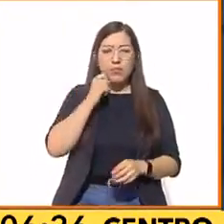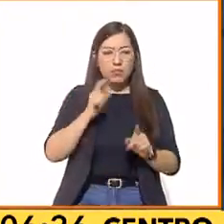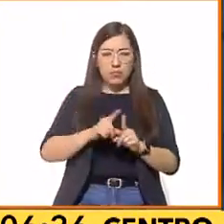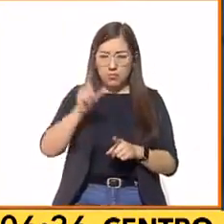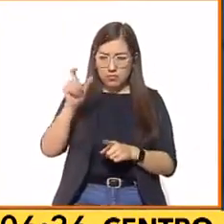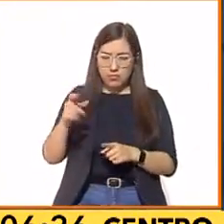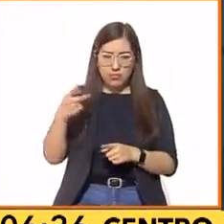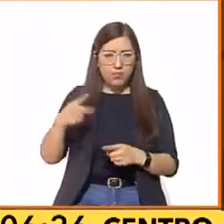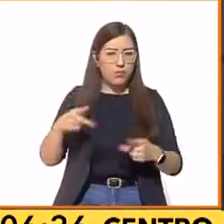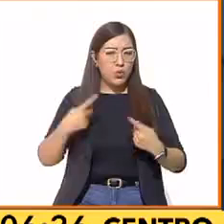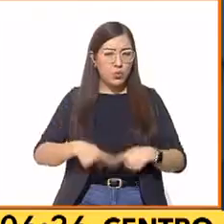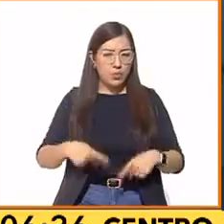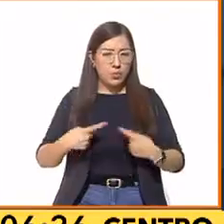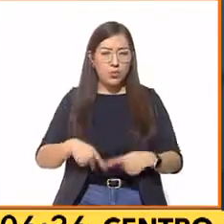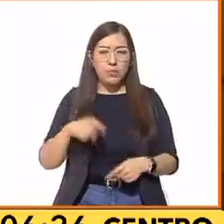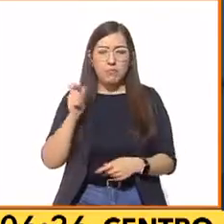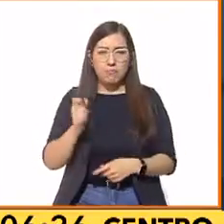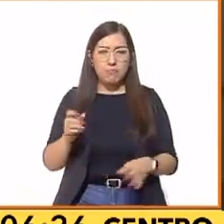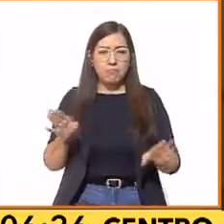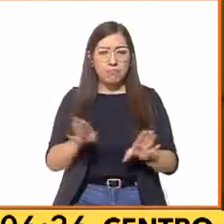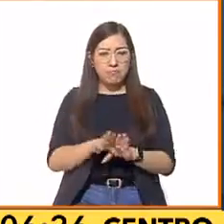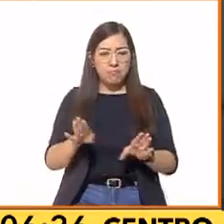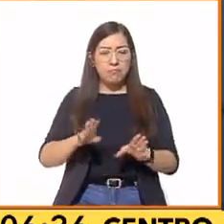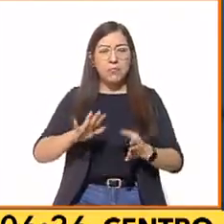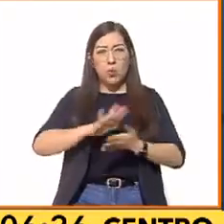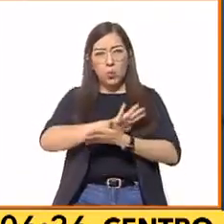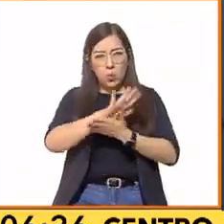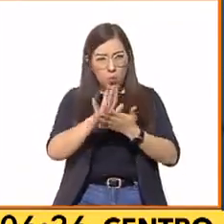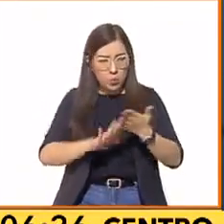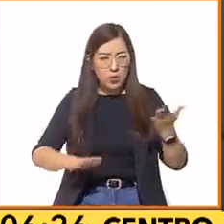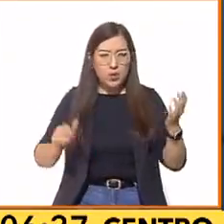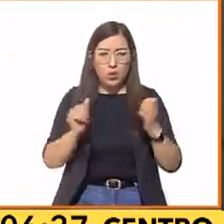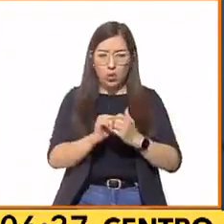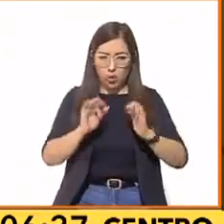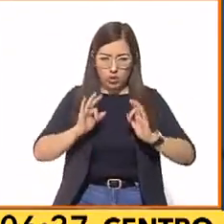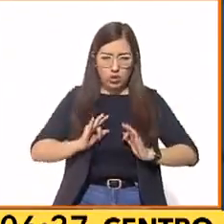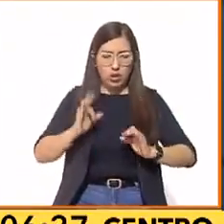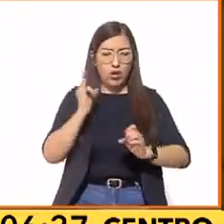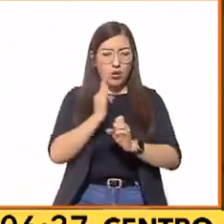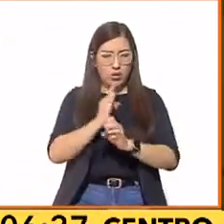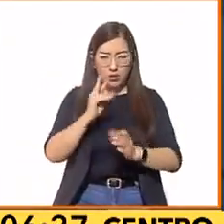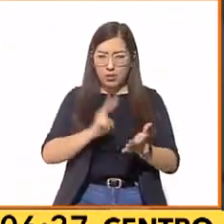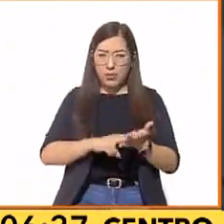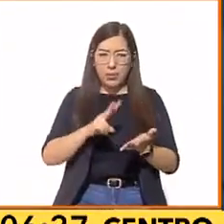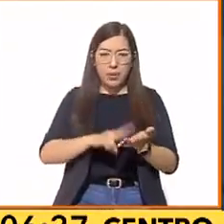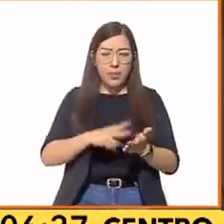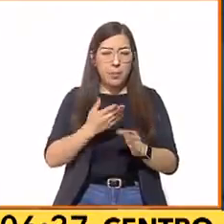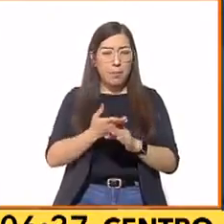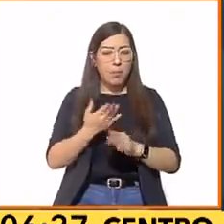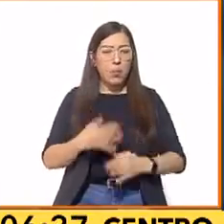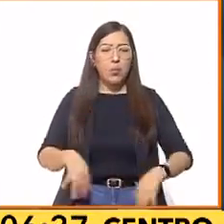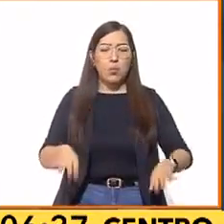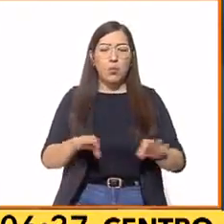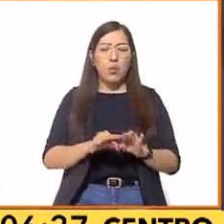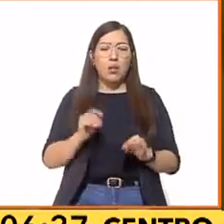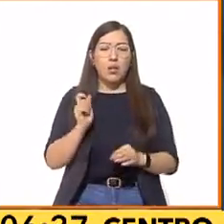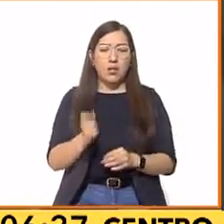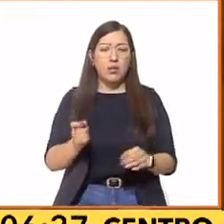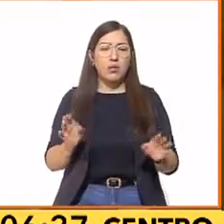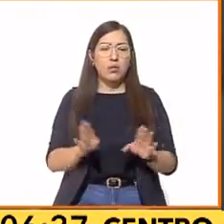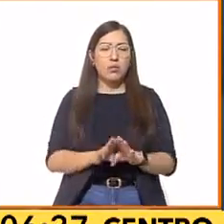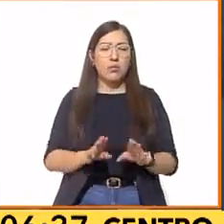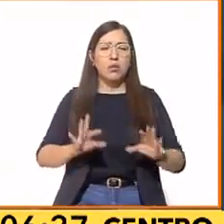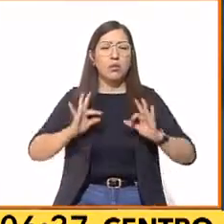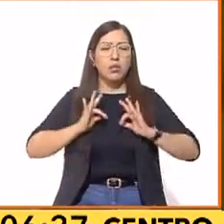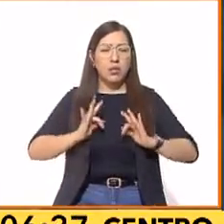personalidad austera. Él representa también uno de los valores que ahorita más reivindicamos y que tiene más importancia en el México de hoy, la